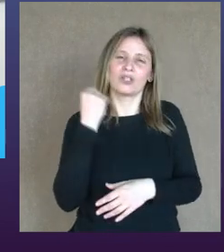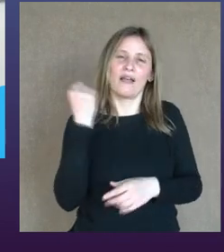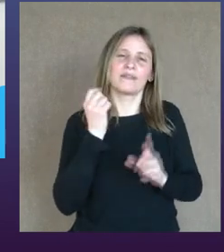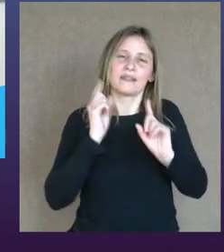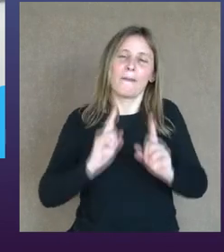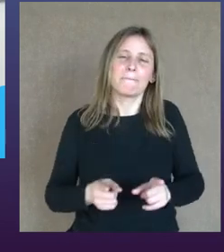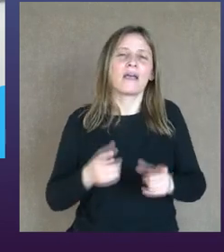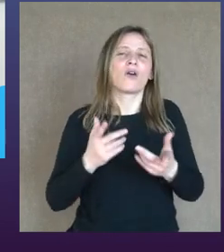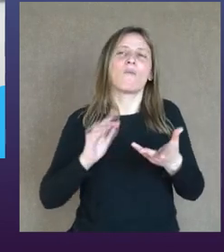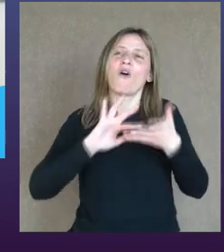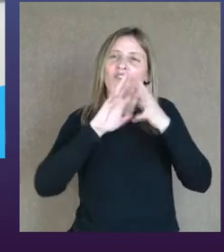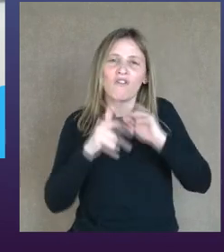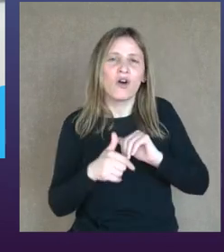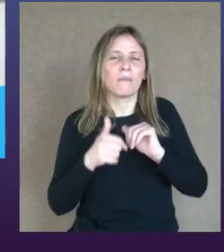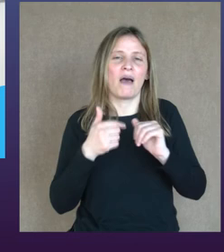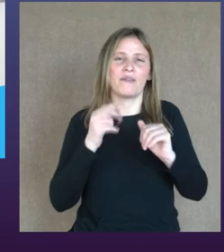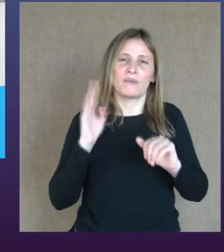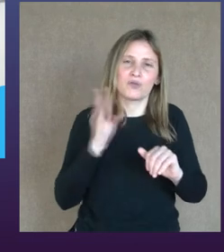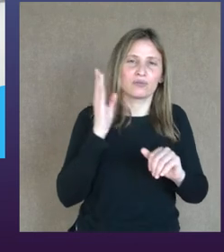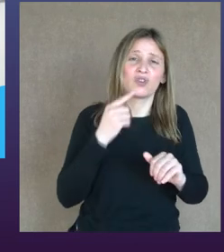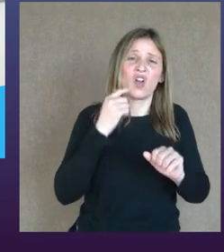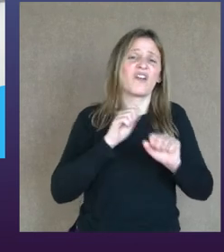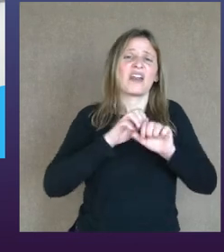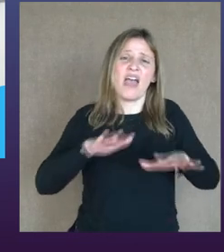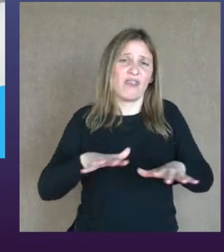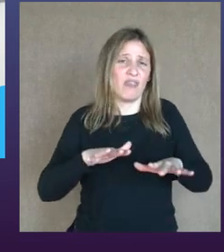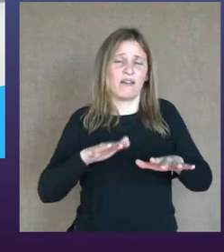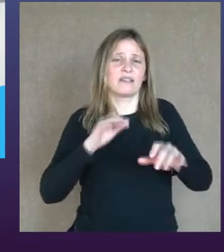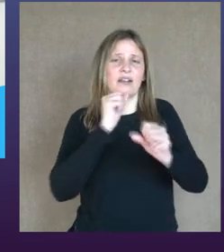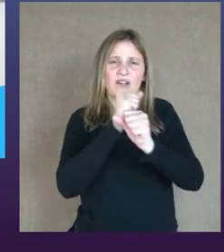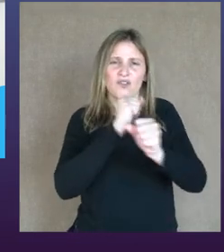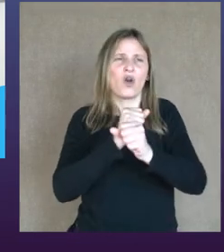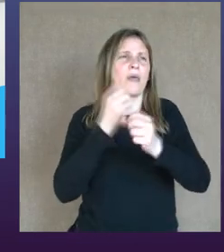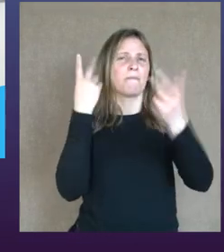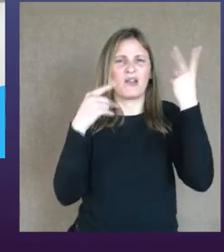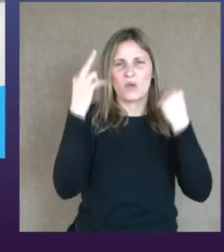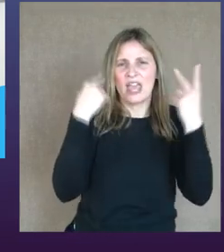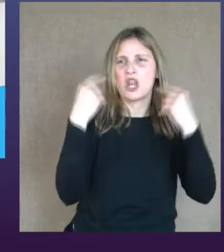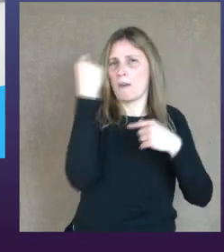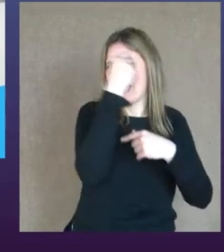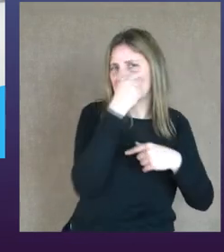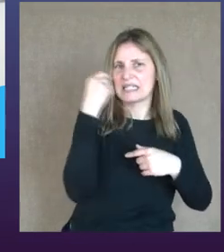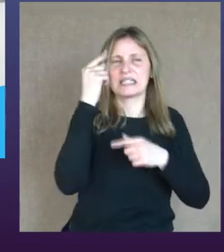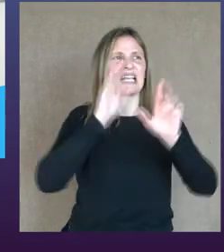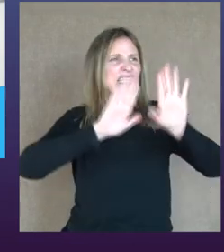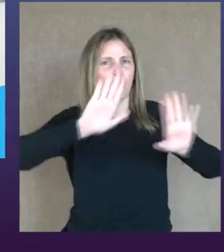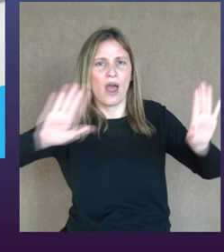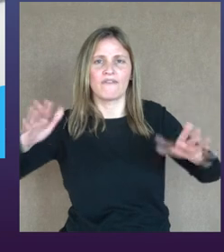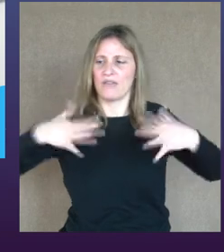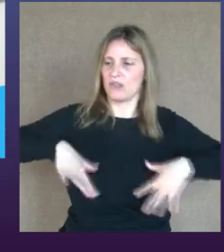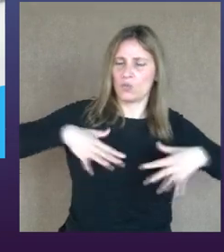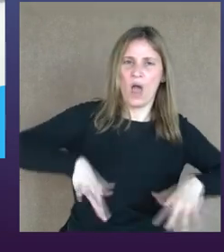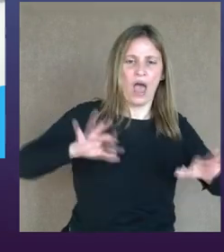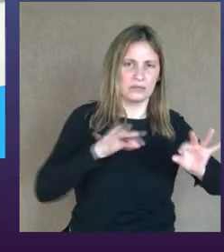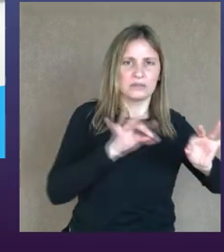como industria, porque es una red de trabajadores, desde el peluquero, maquillador, el que hace la escenografía, el que hace el vestuario,